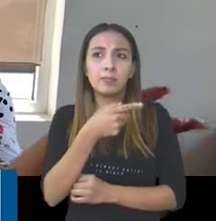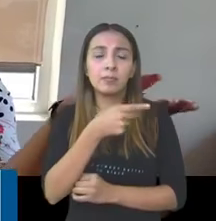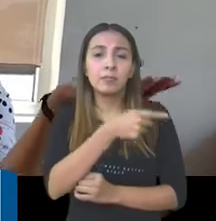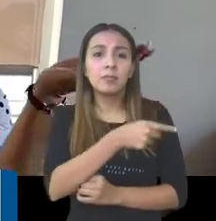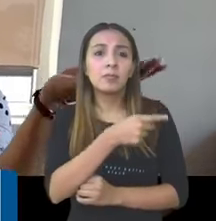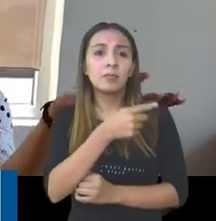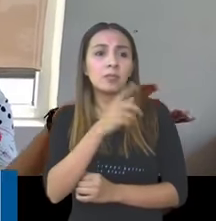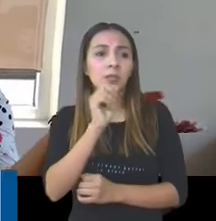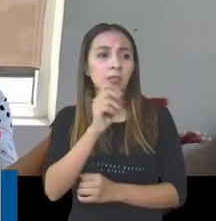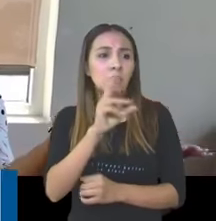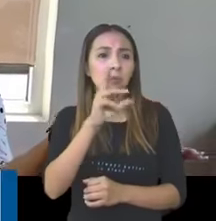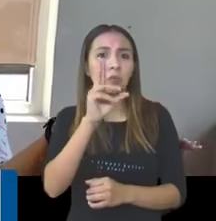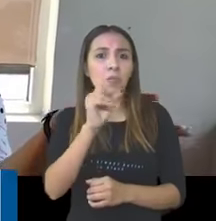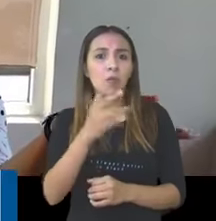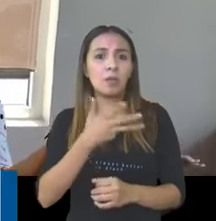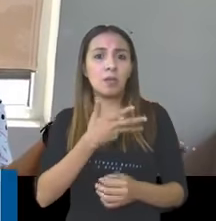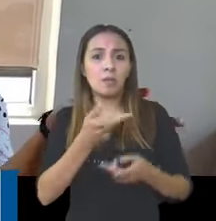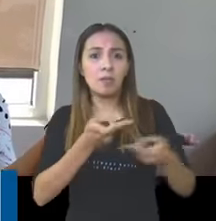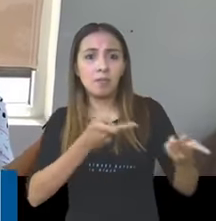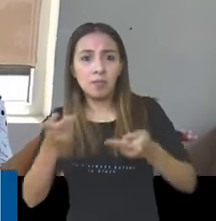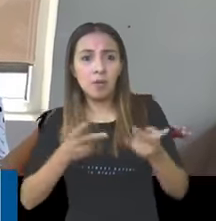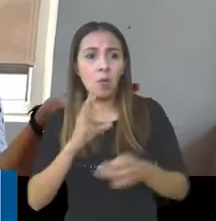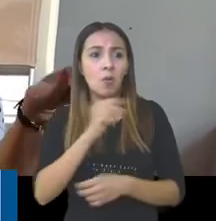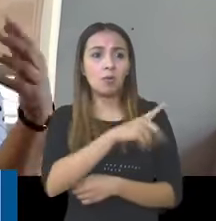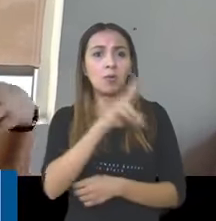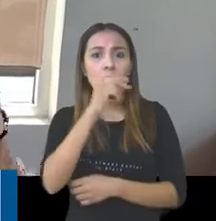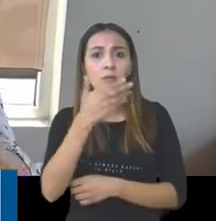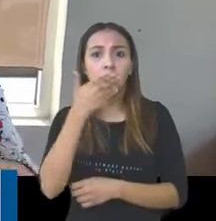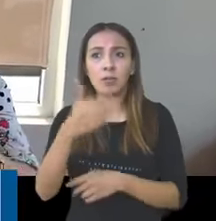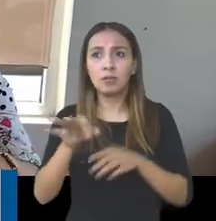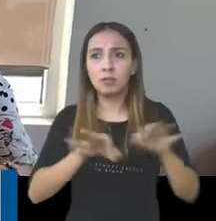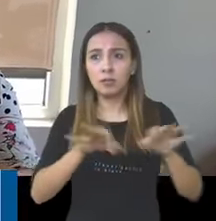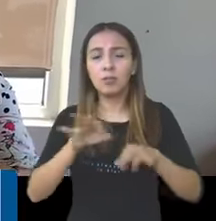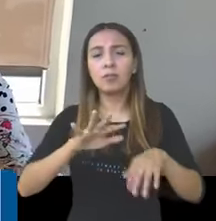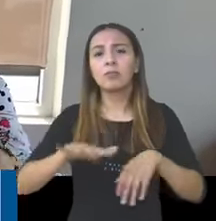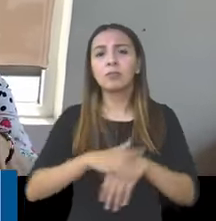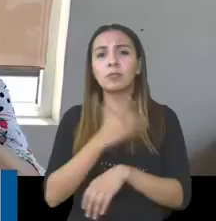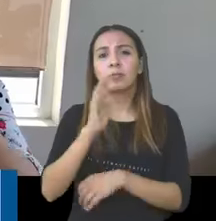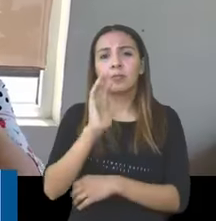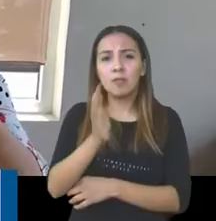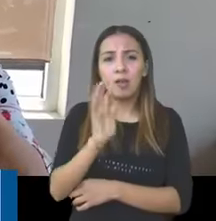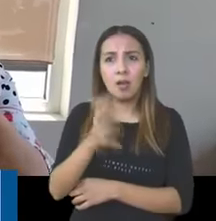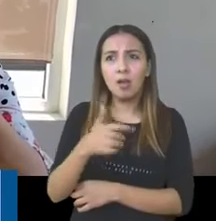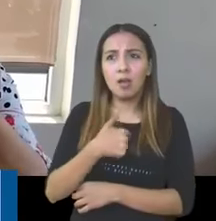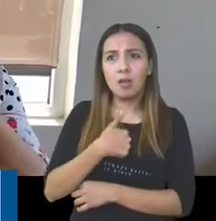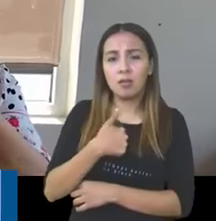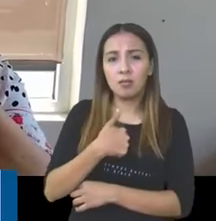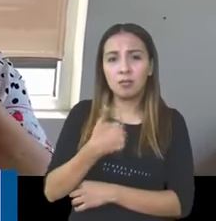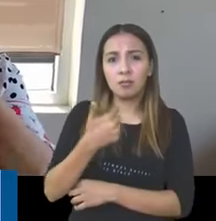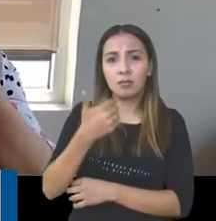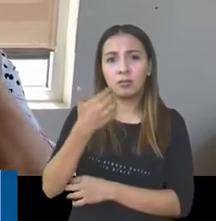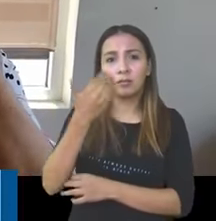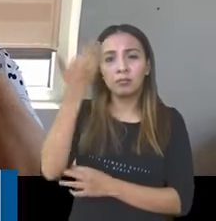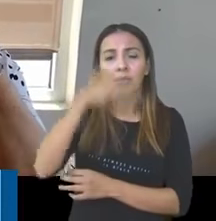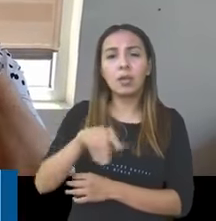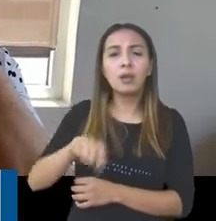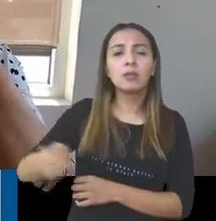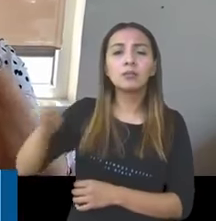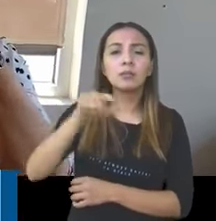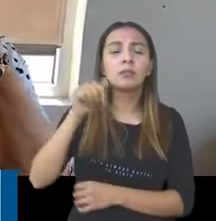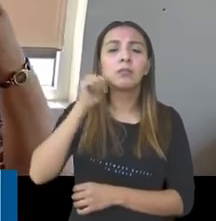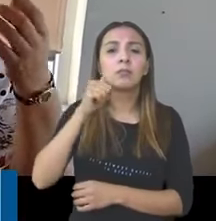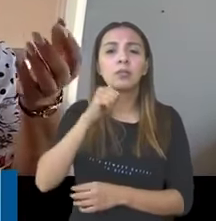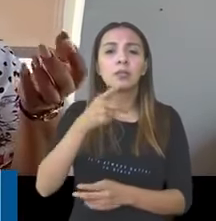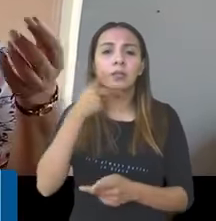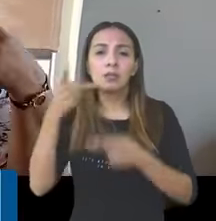impreparadas o que no estén llevando bien sus labores y eso, porque yo ya me topé que ellos se justifican